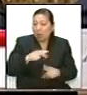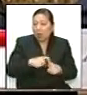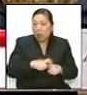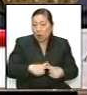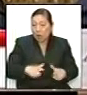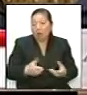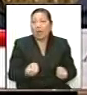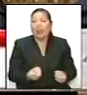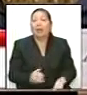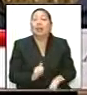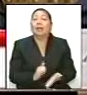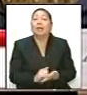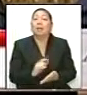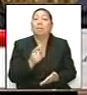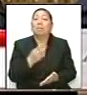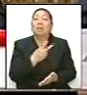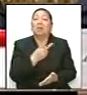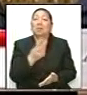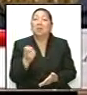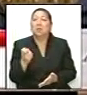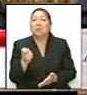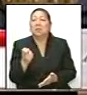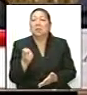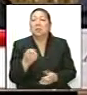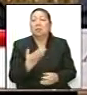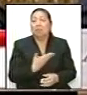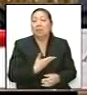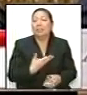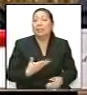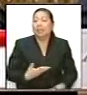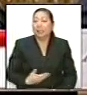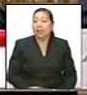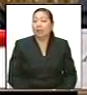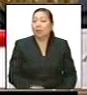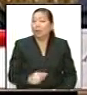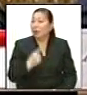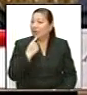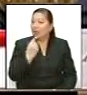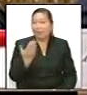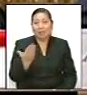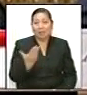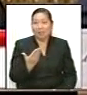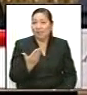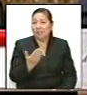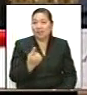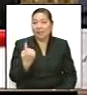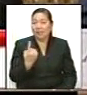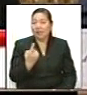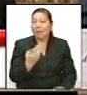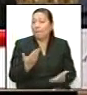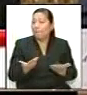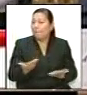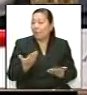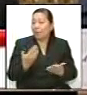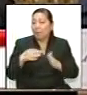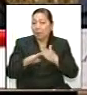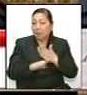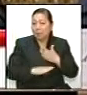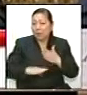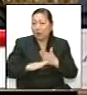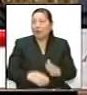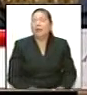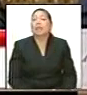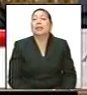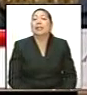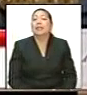locales, de modo que hablamos de 1.200 del Ejecutivo. No solamente estamos en términos en el promedio y por debajo del promedio,